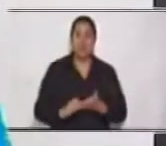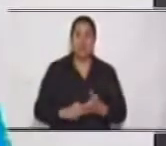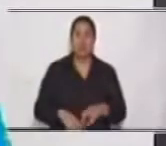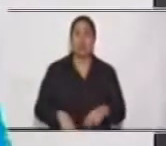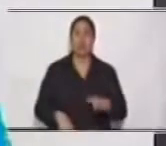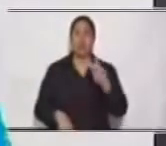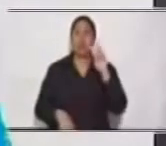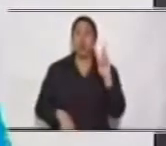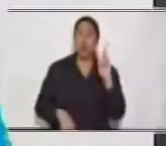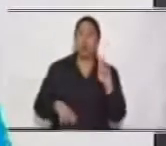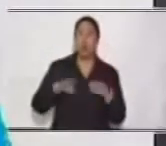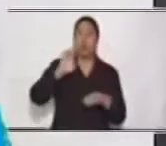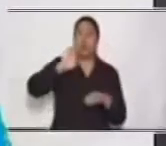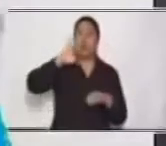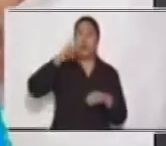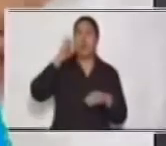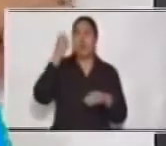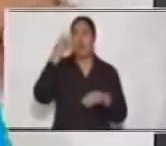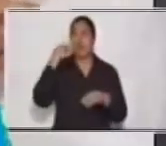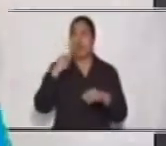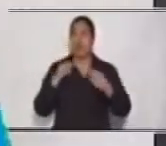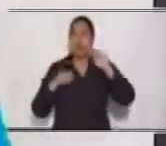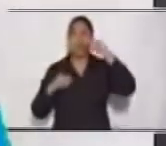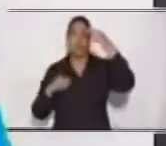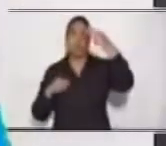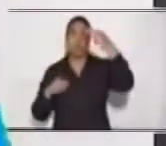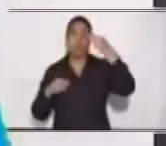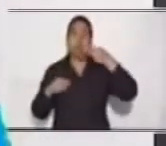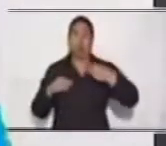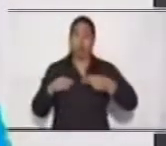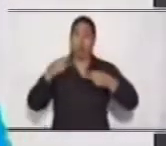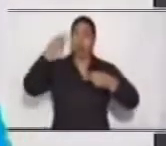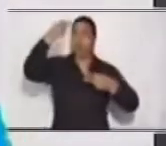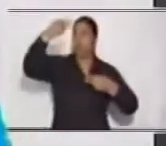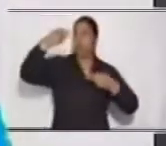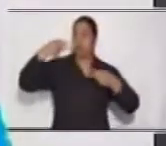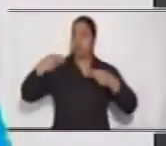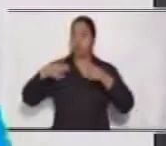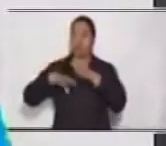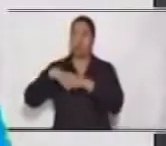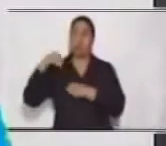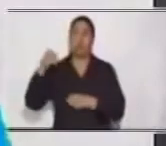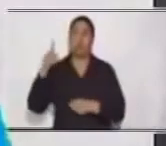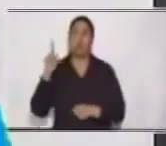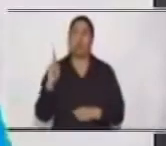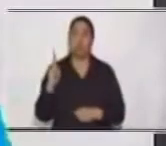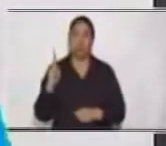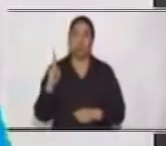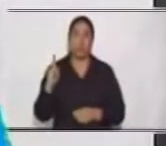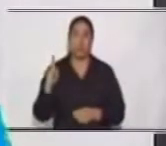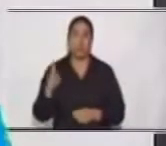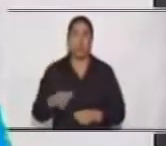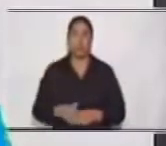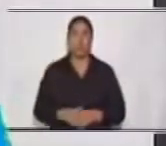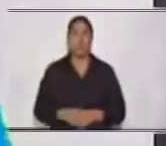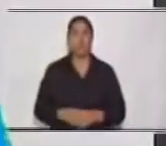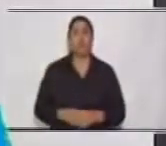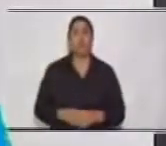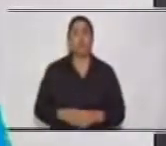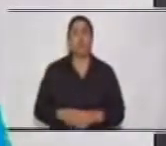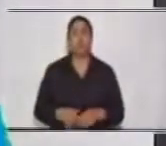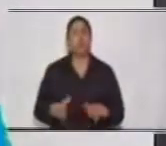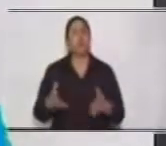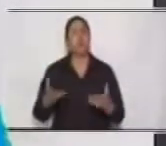están al cuadrado y vemos que está igualada la ecuación a 1. Entonces,